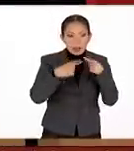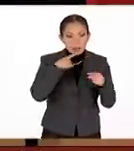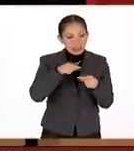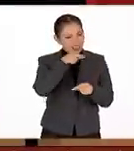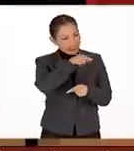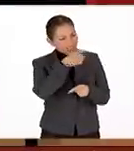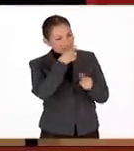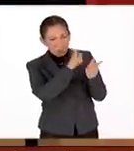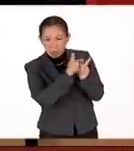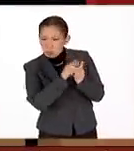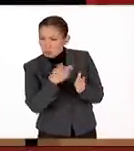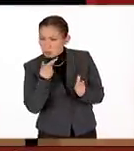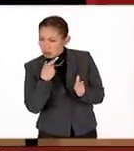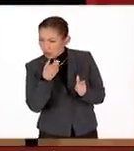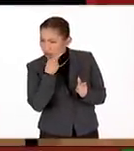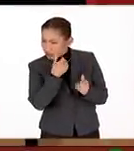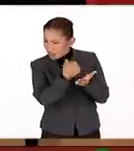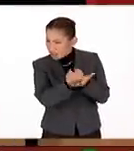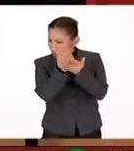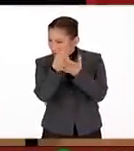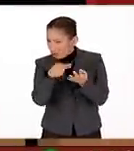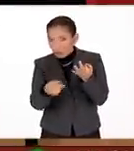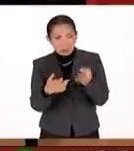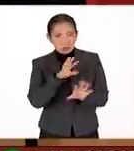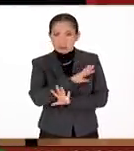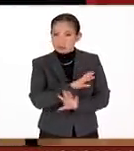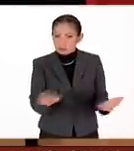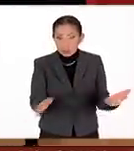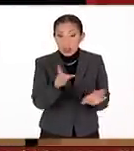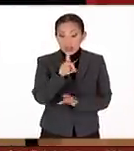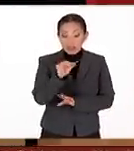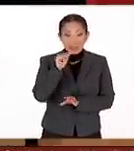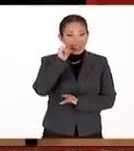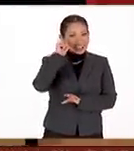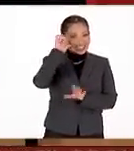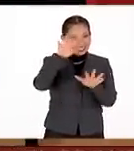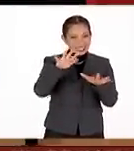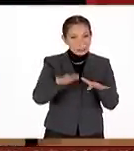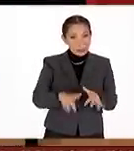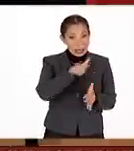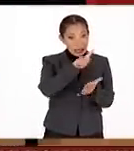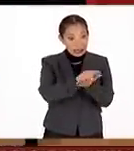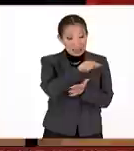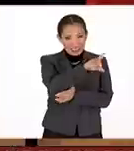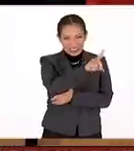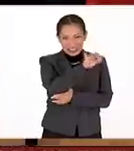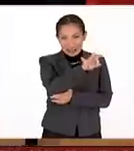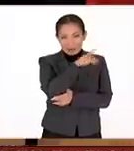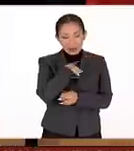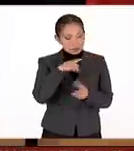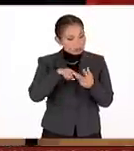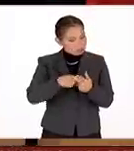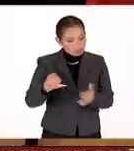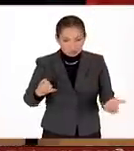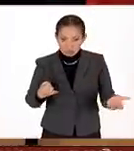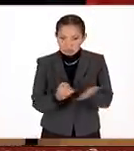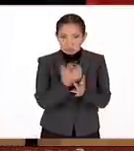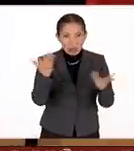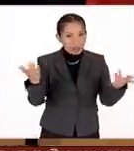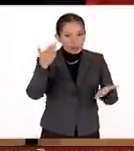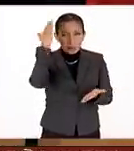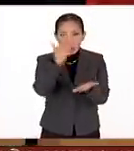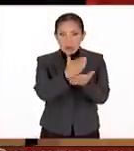dado últimamente y tanto el gobierno del Distrito Federal como ayer mismo la asamblea legislativa han tomado acciones inmediatas para evitar